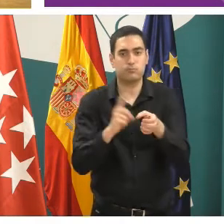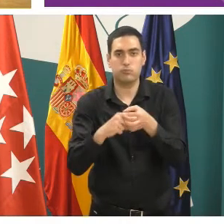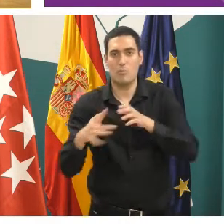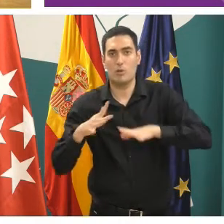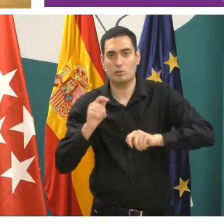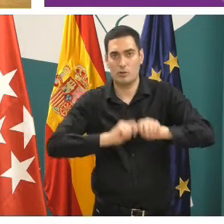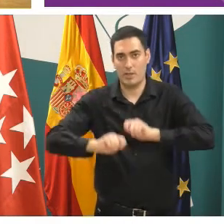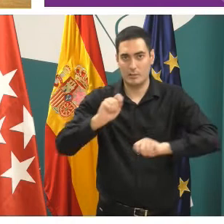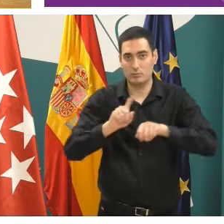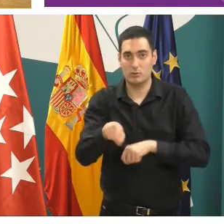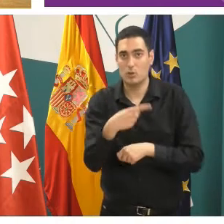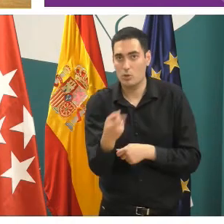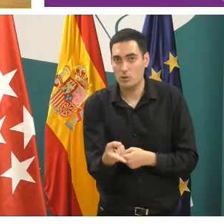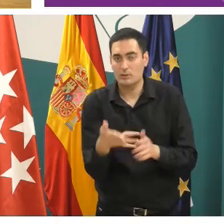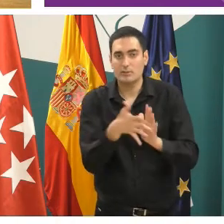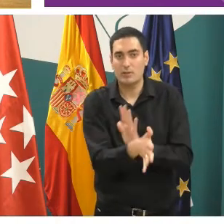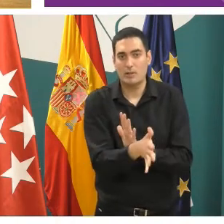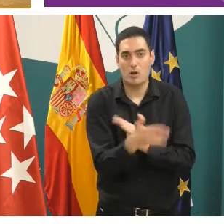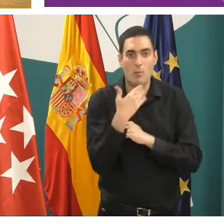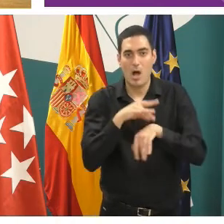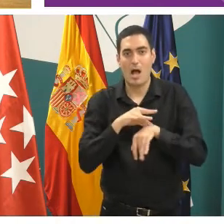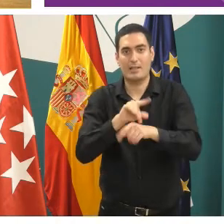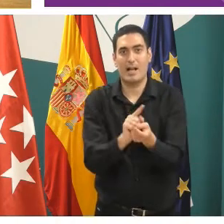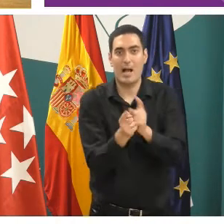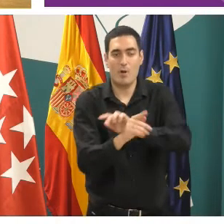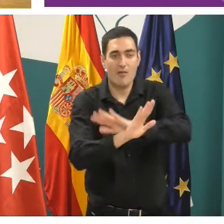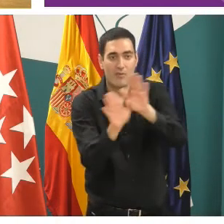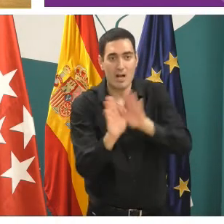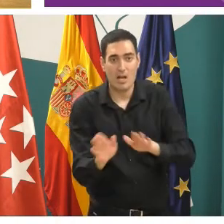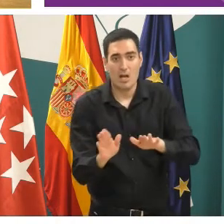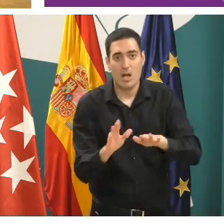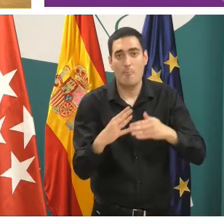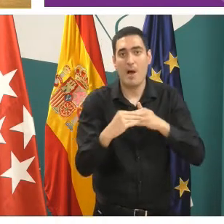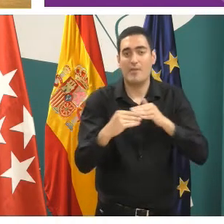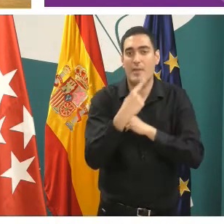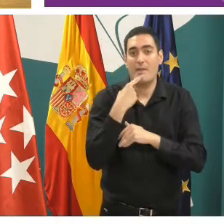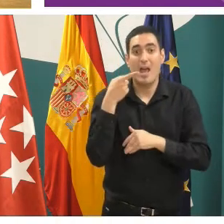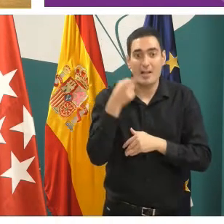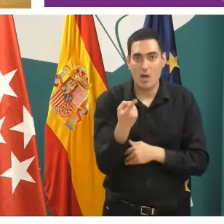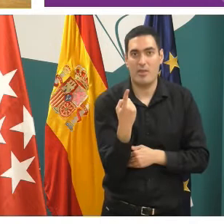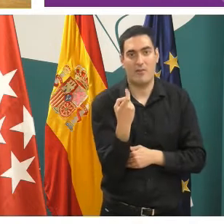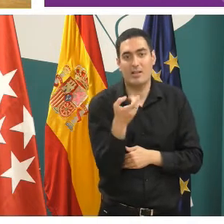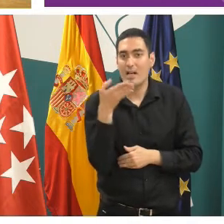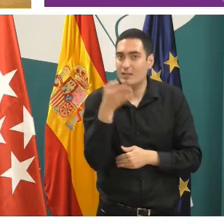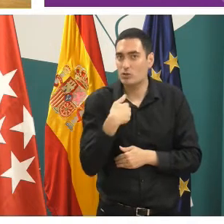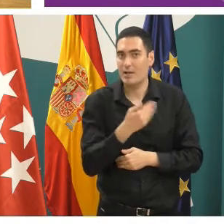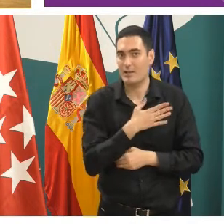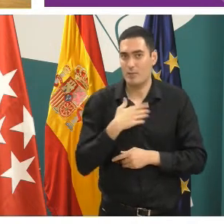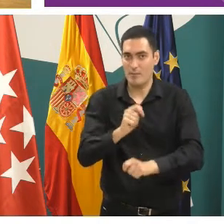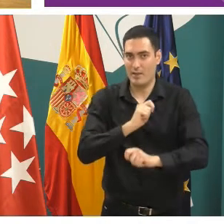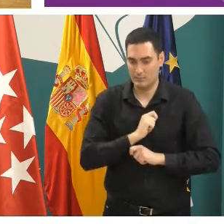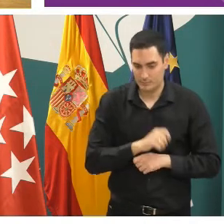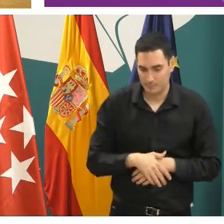movimiento asociativo, ¿no?, que es el agente de cambio, que al final son los pacientes hablando y diciendo esto es lo que necesito y esto es lo que quiero que me